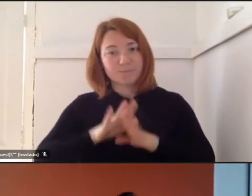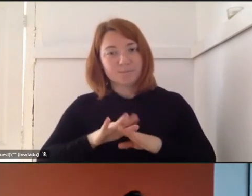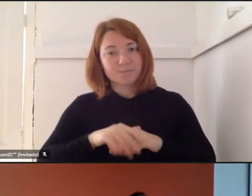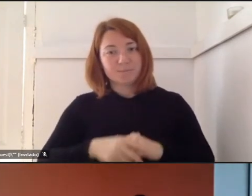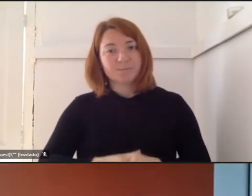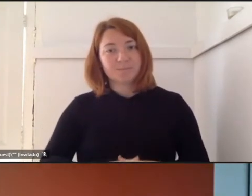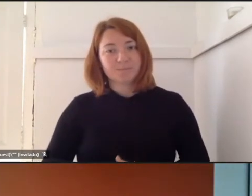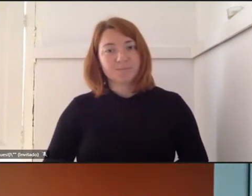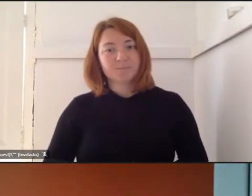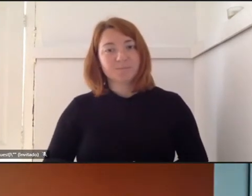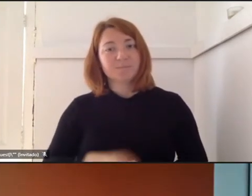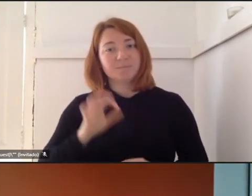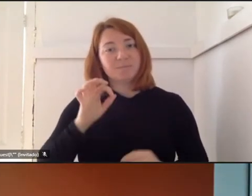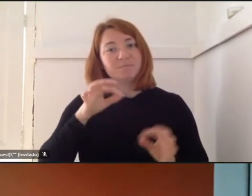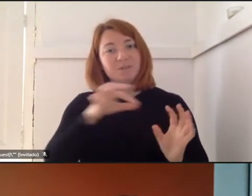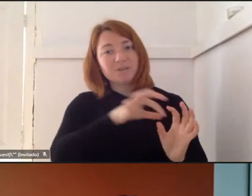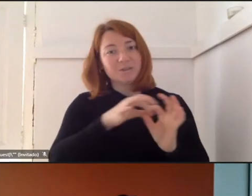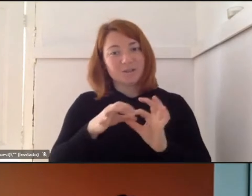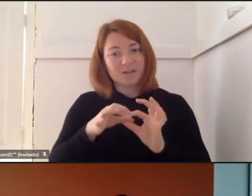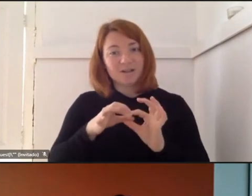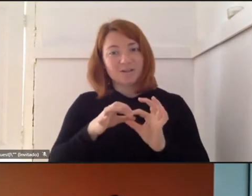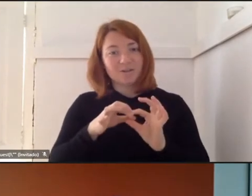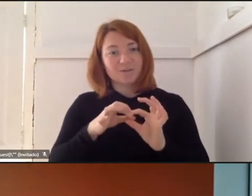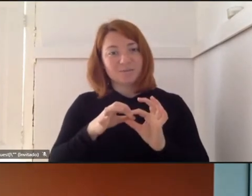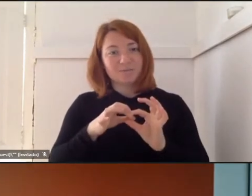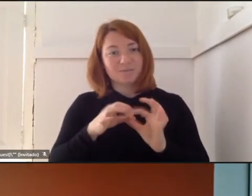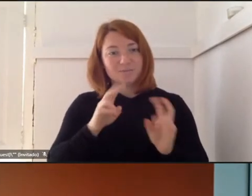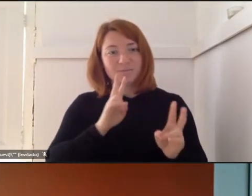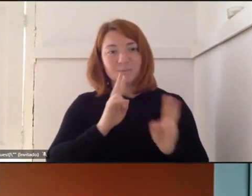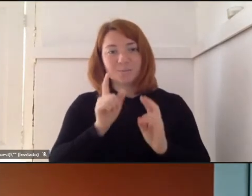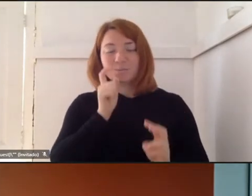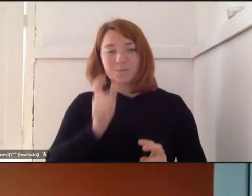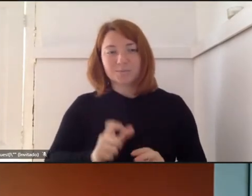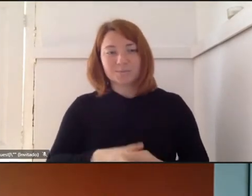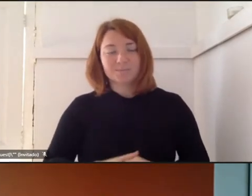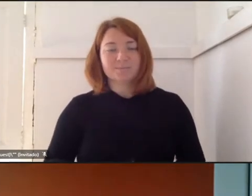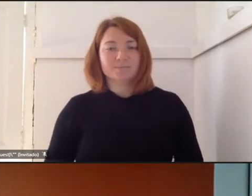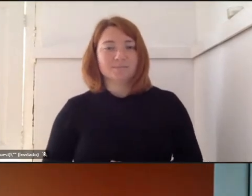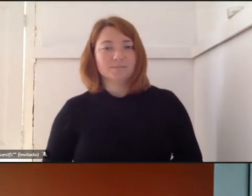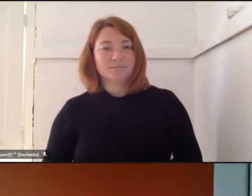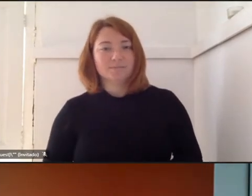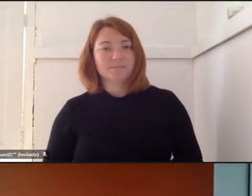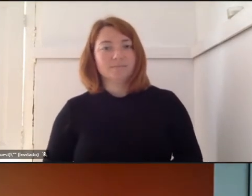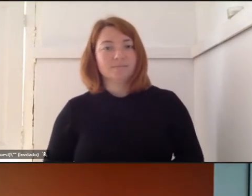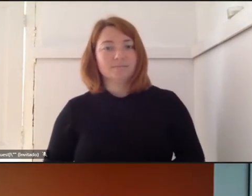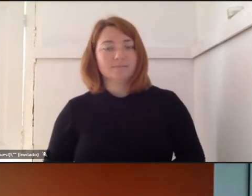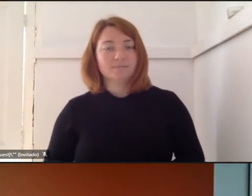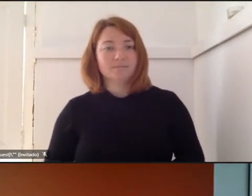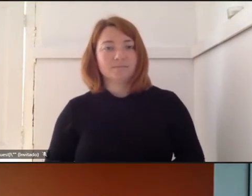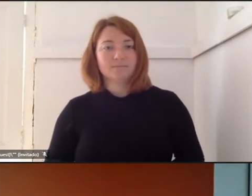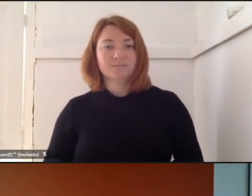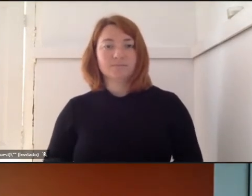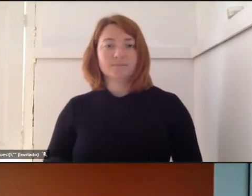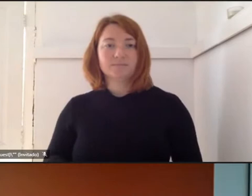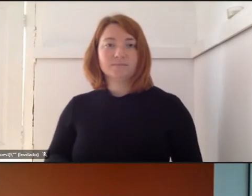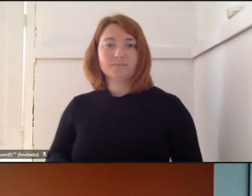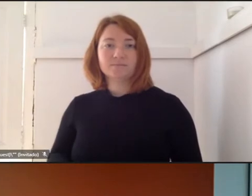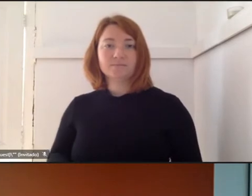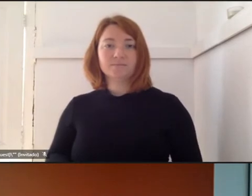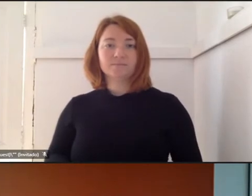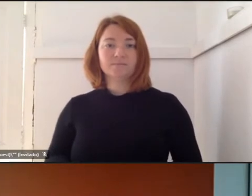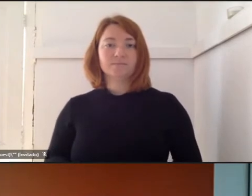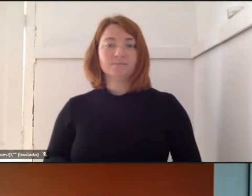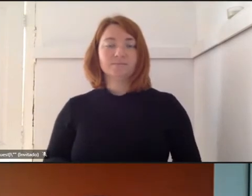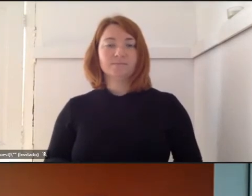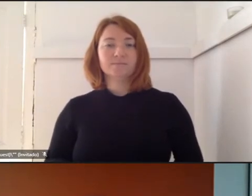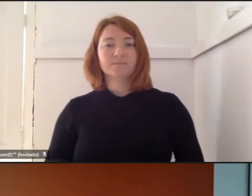pero es que está muy en consonancia con estas últimas palabras que acabas de decir. Hay otra pregunta de otra de las compañeras, dice, en física,